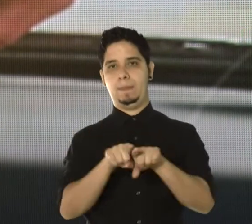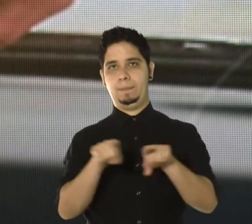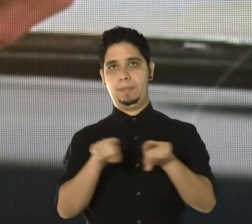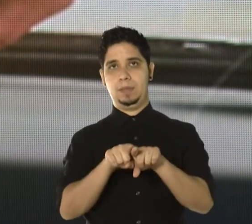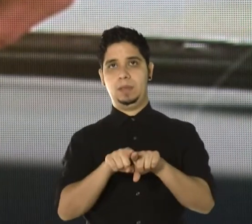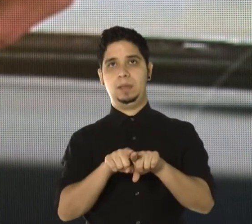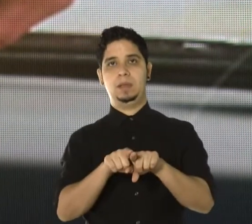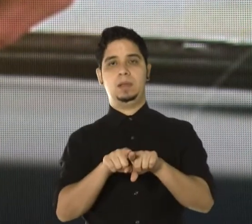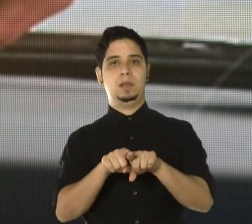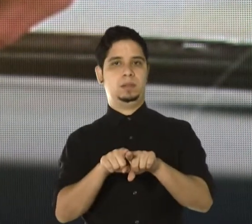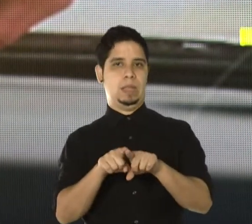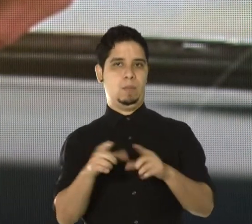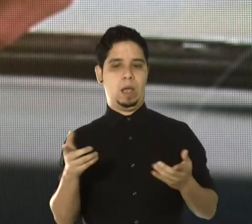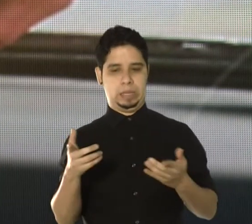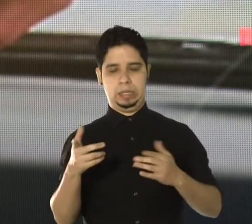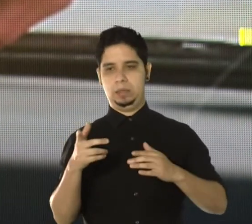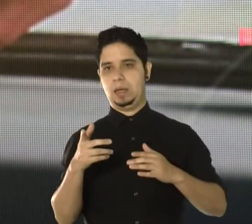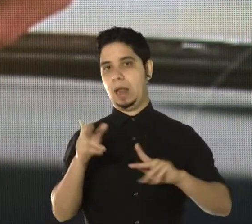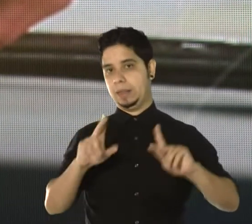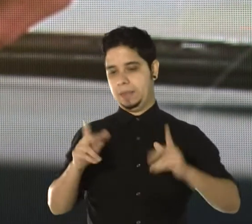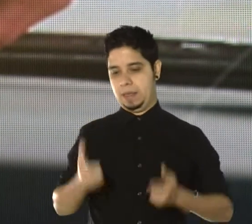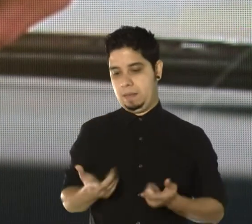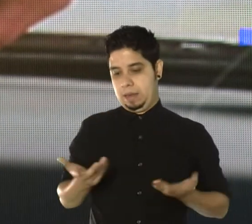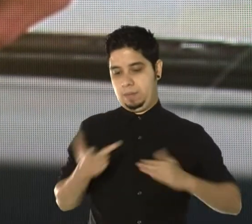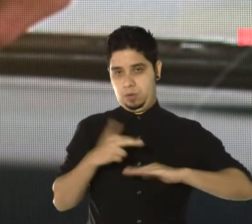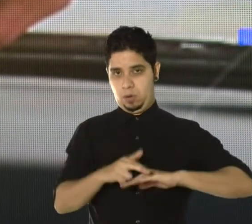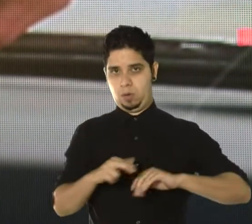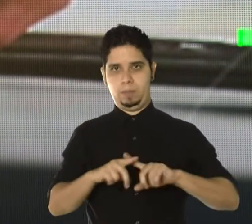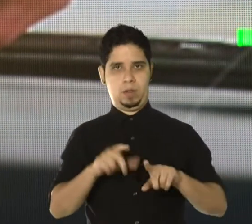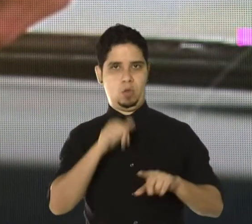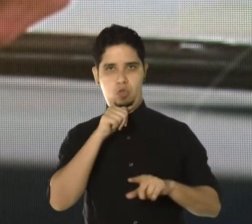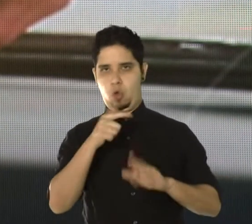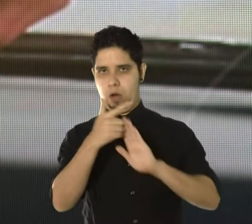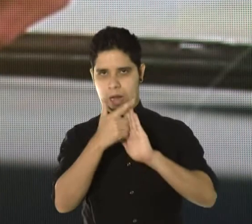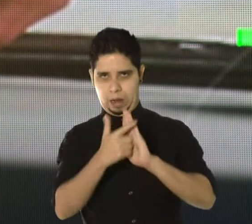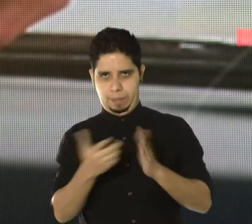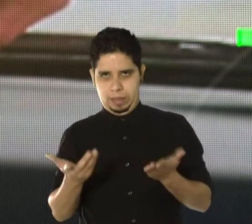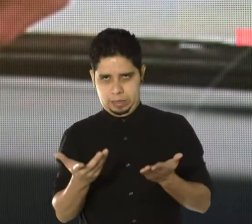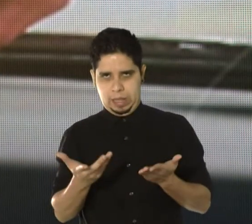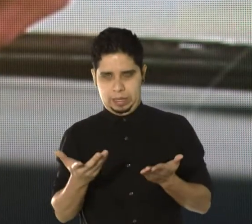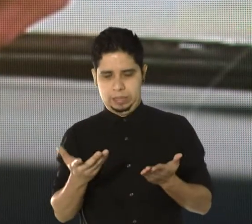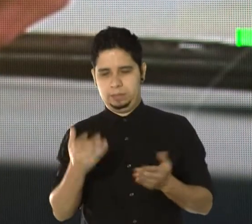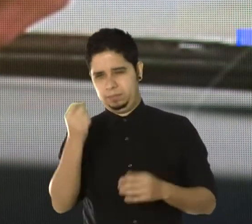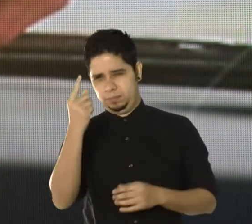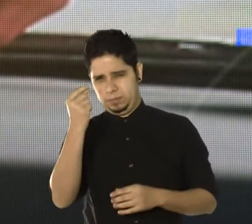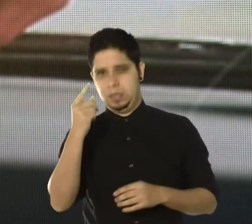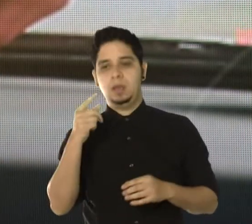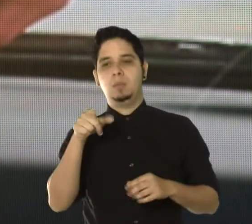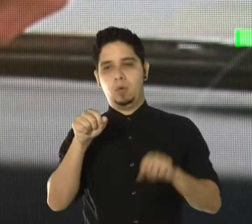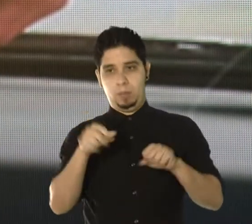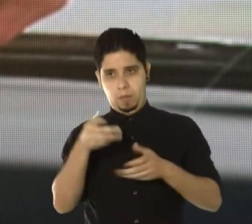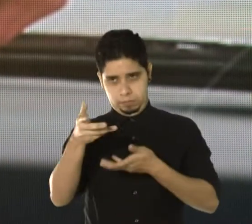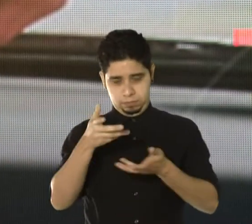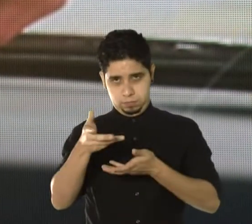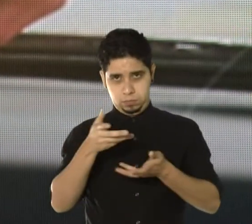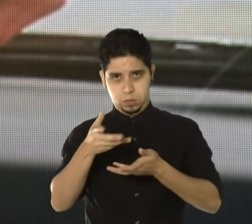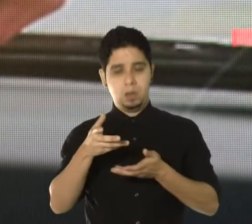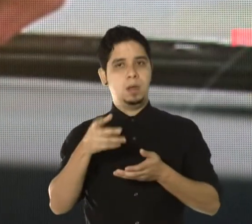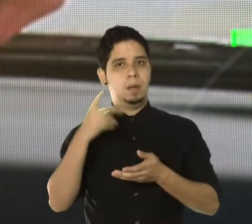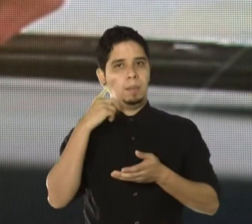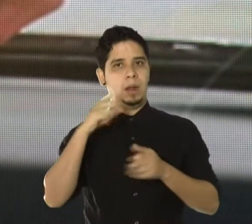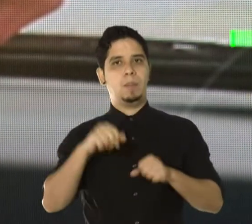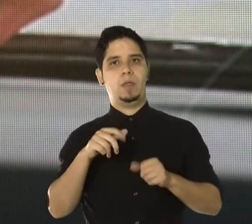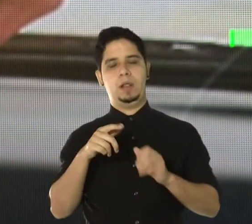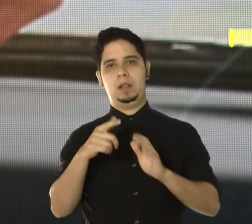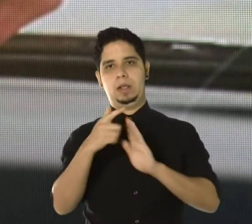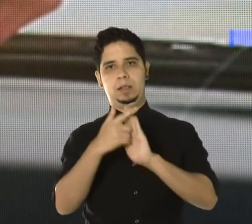ciudadano no legal, ¿no? Que ya es parte de nuestra economía informal. y de qué forma también podemos entonces utilizar o